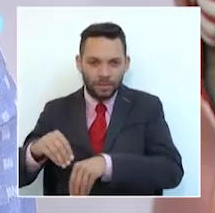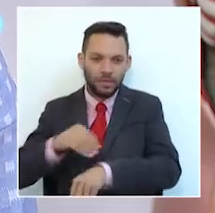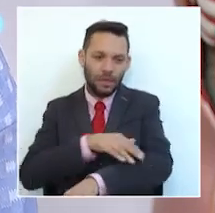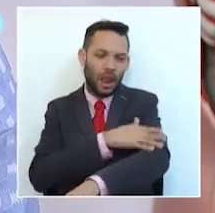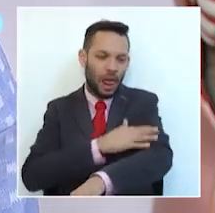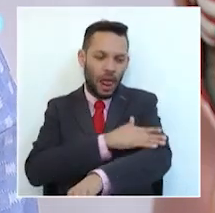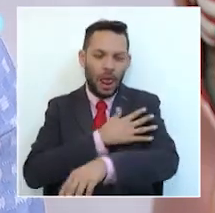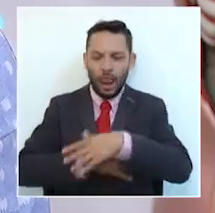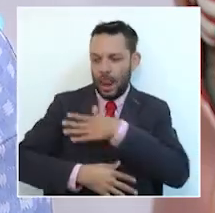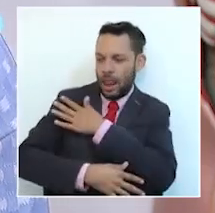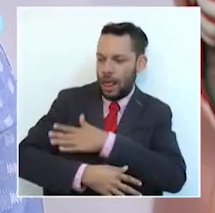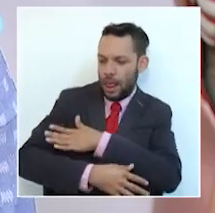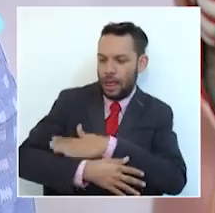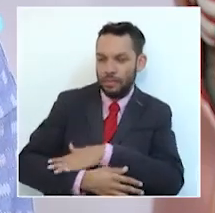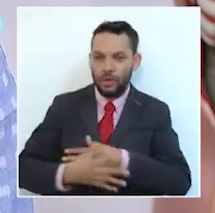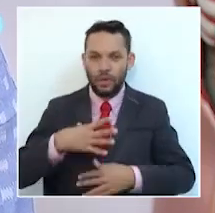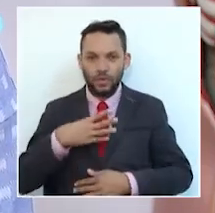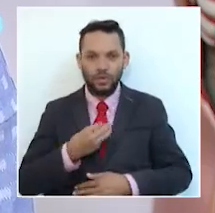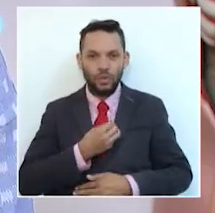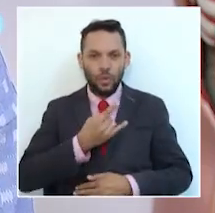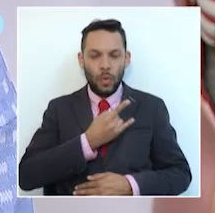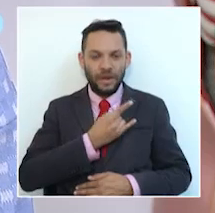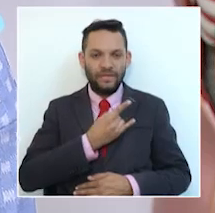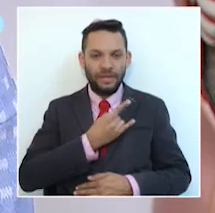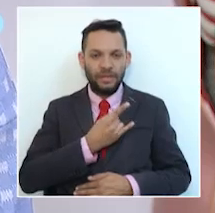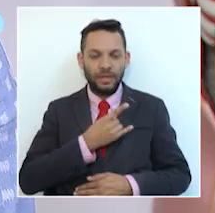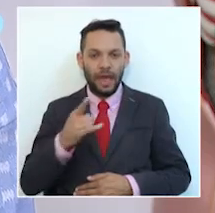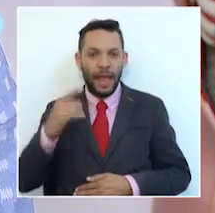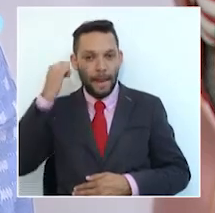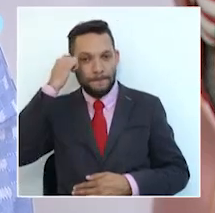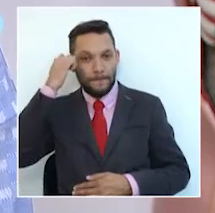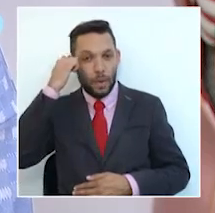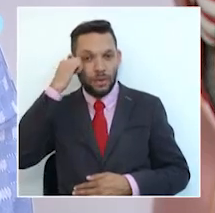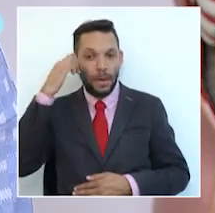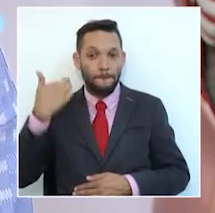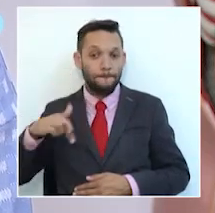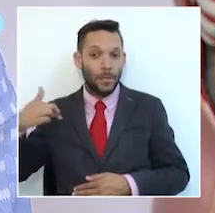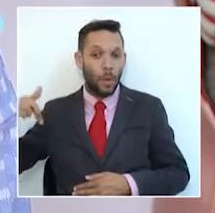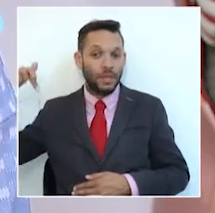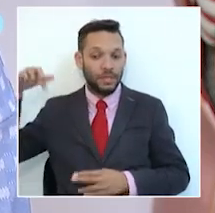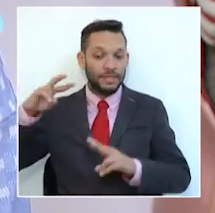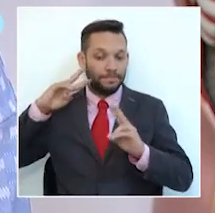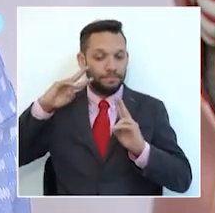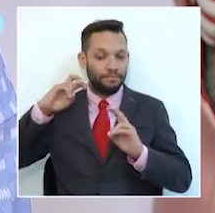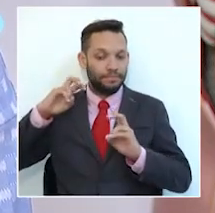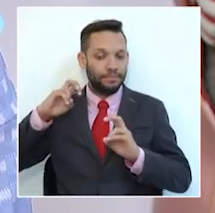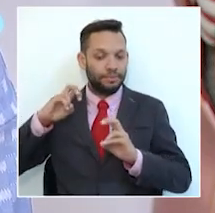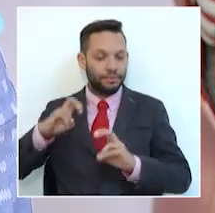nuestra especialidad en la universidad de vigo donde el doctor elegido es el director del grupo de investigación